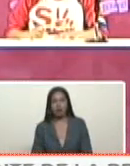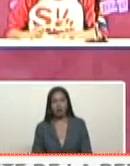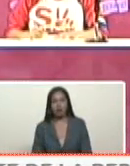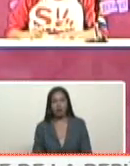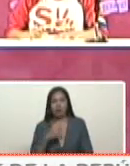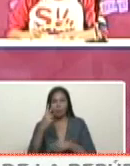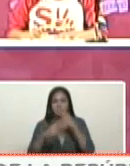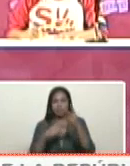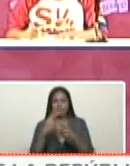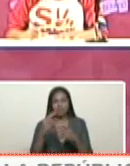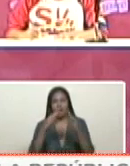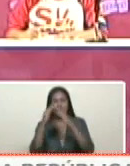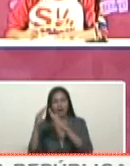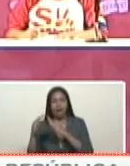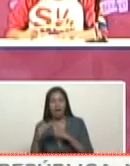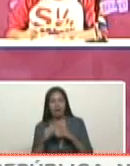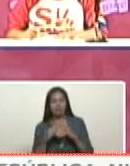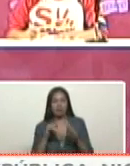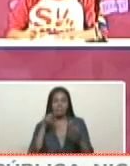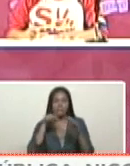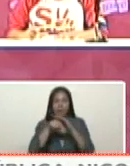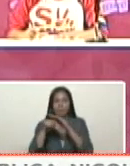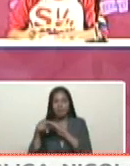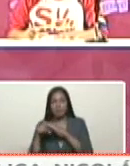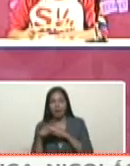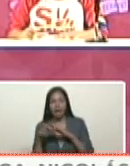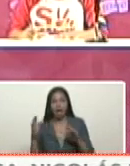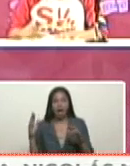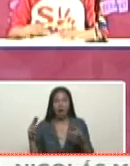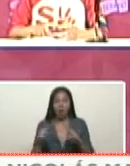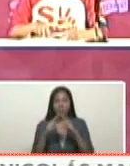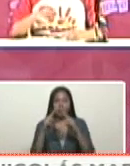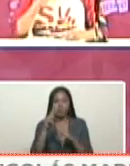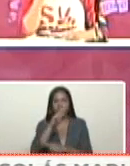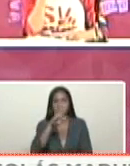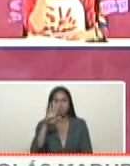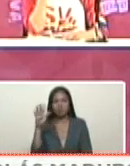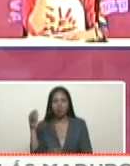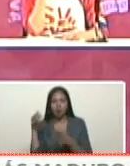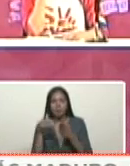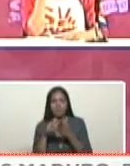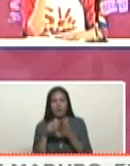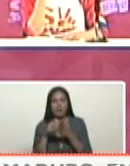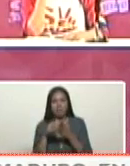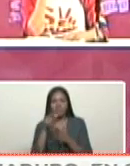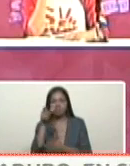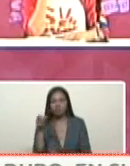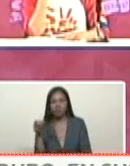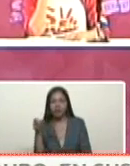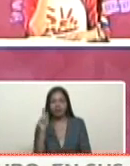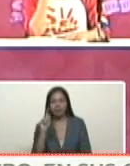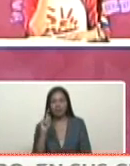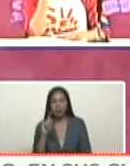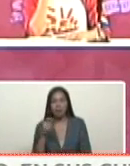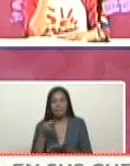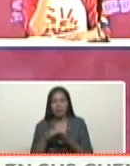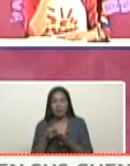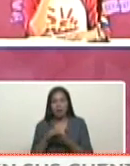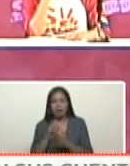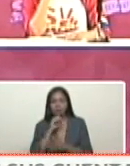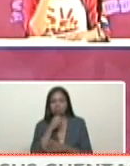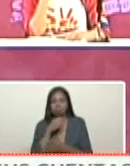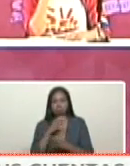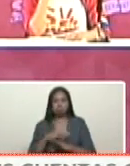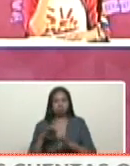visitas casa por casa, logramos encontrar 25.000 personas compatriotas en edad de pensiones que no tenían su